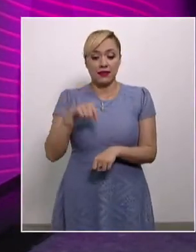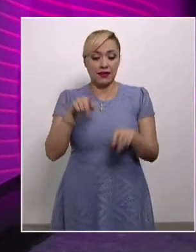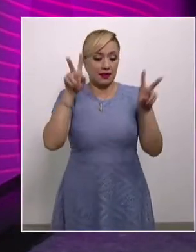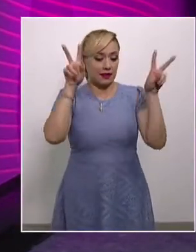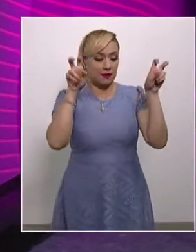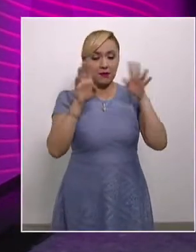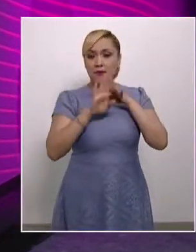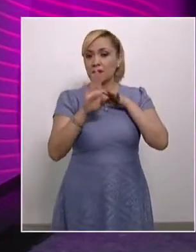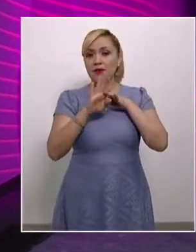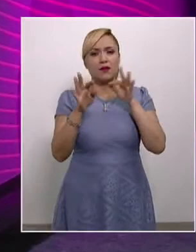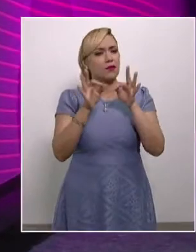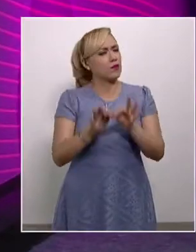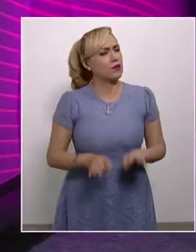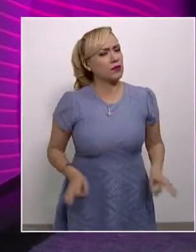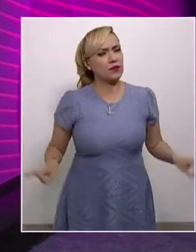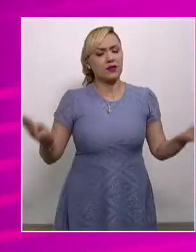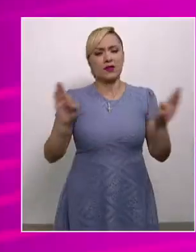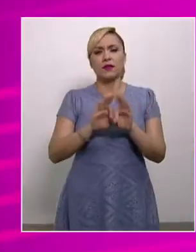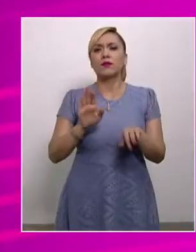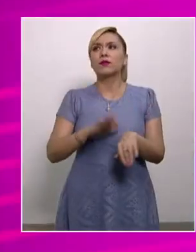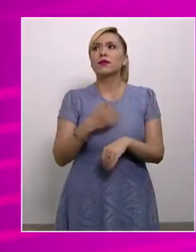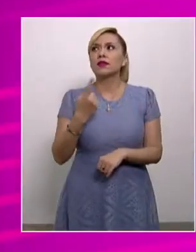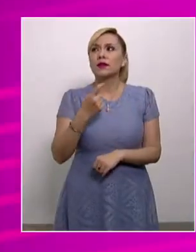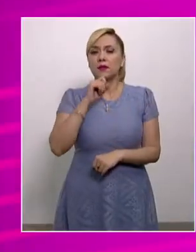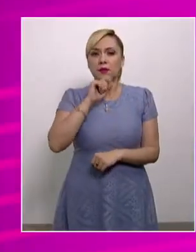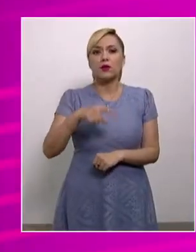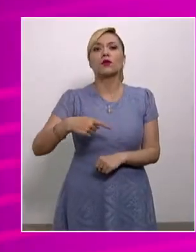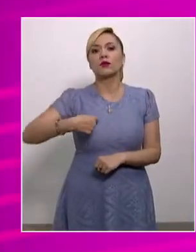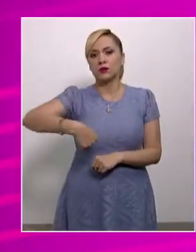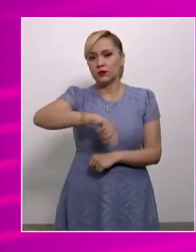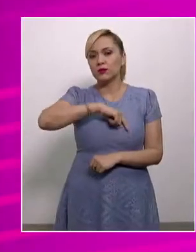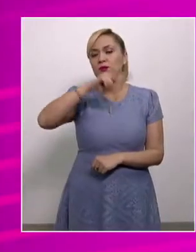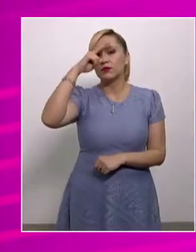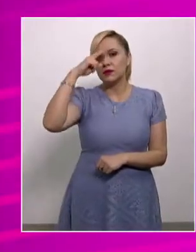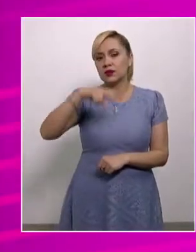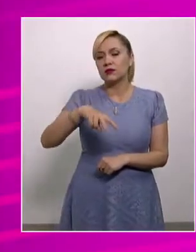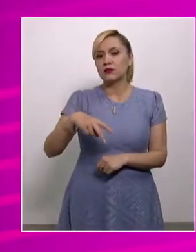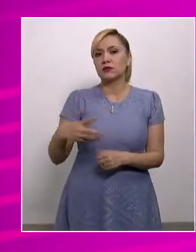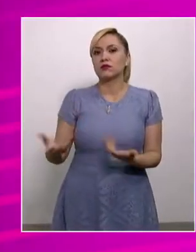migratorio es tan importante, porque también nos toca a nosotros como mexicanos